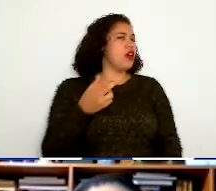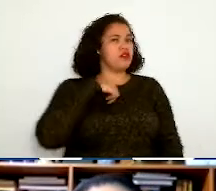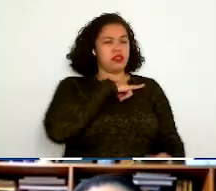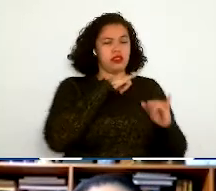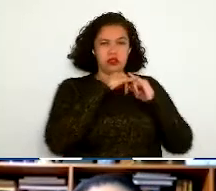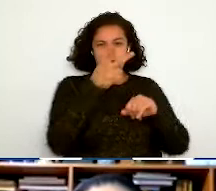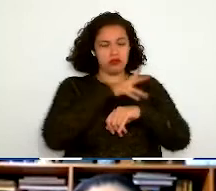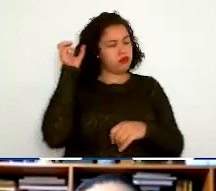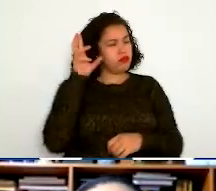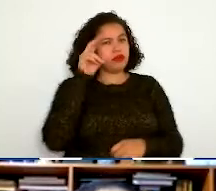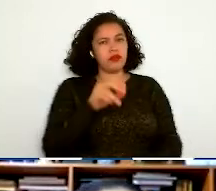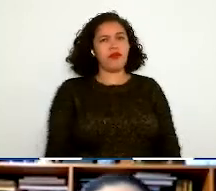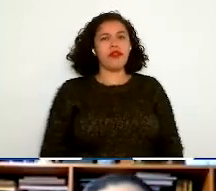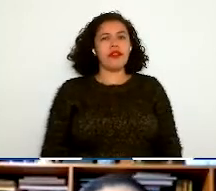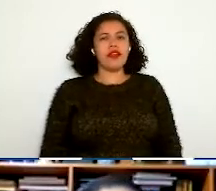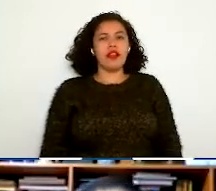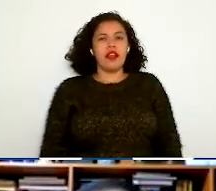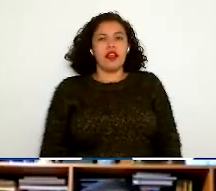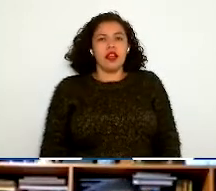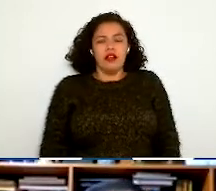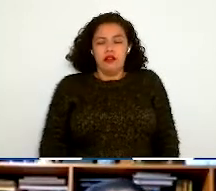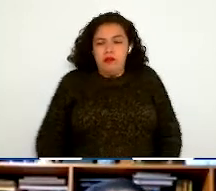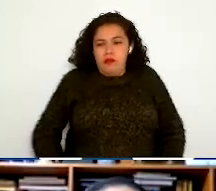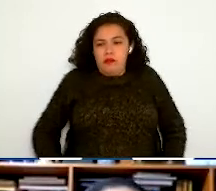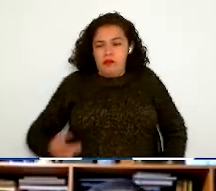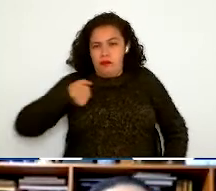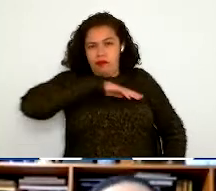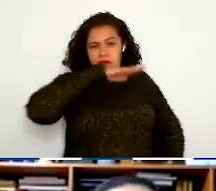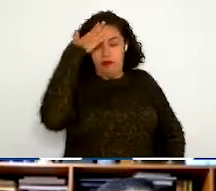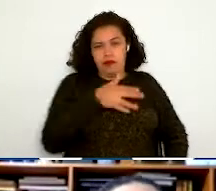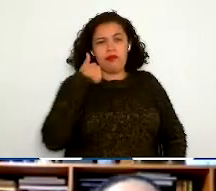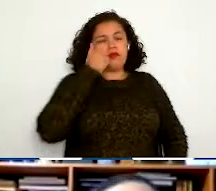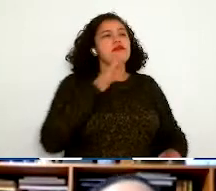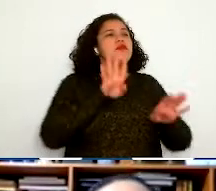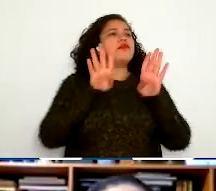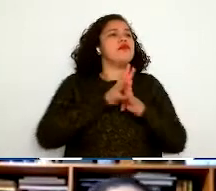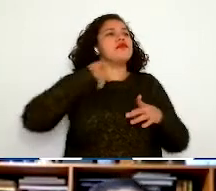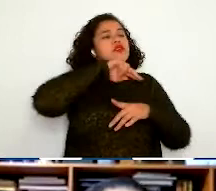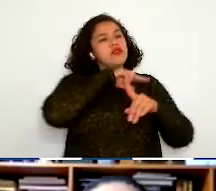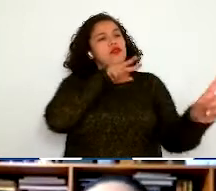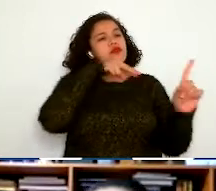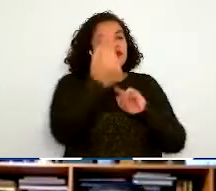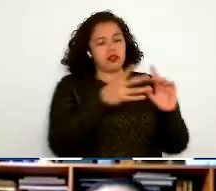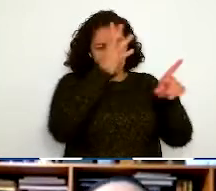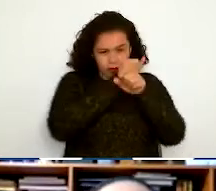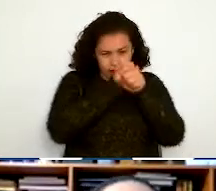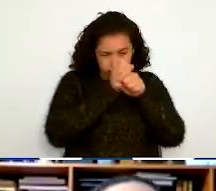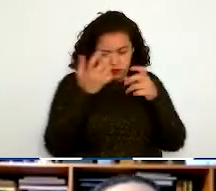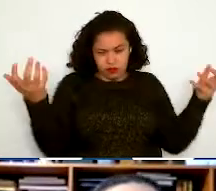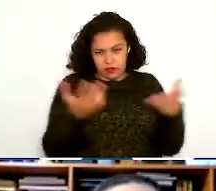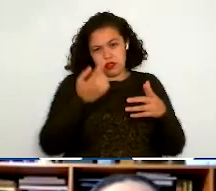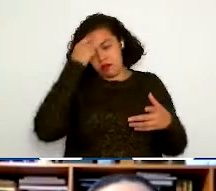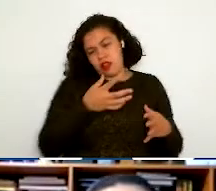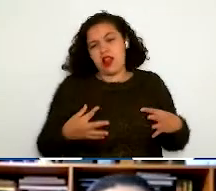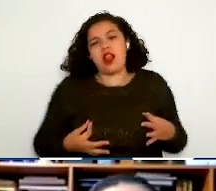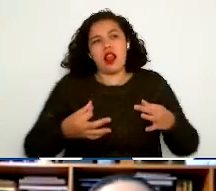instituciones? ¿Cómo vamos a poder llegar a saber esto? Pues si nosotros nos enfocamos a explorar y a generar una